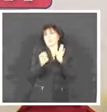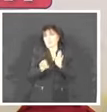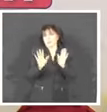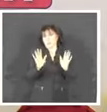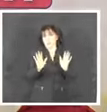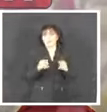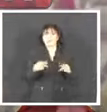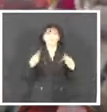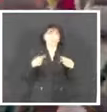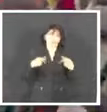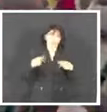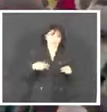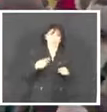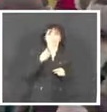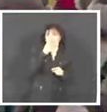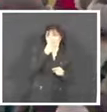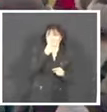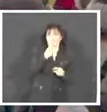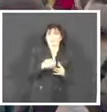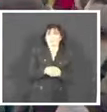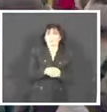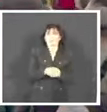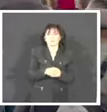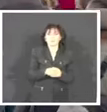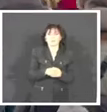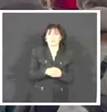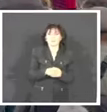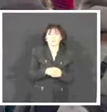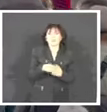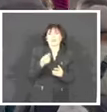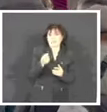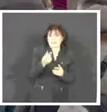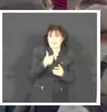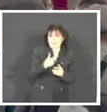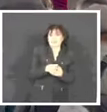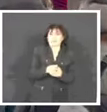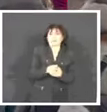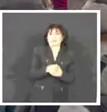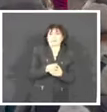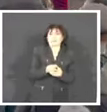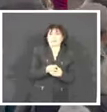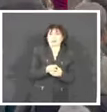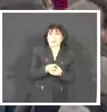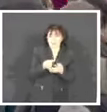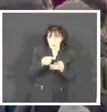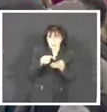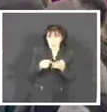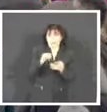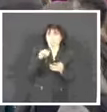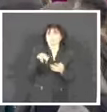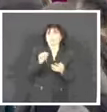una persona diabética que tiene que tener insulina u otros medicamentos,